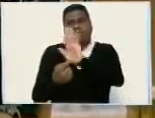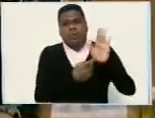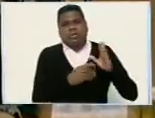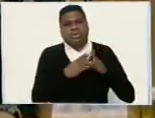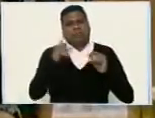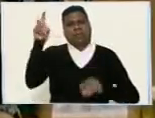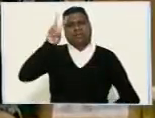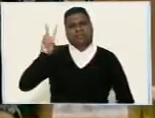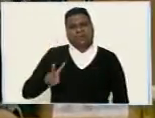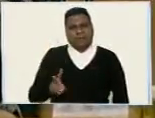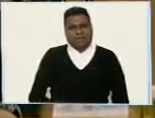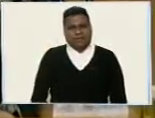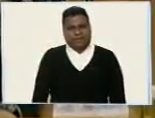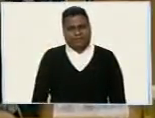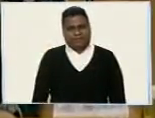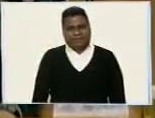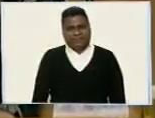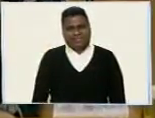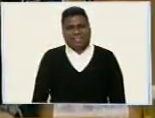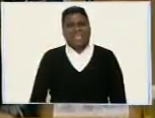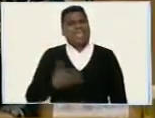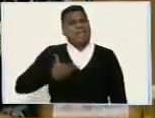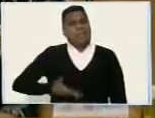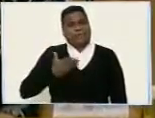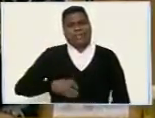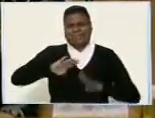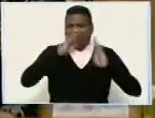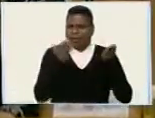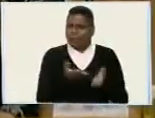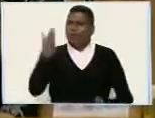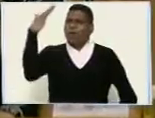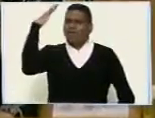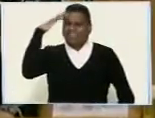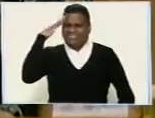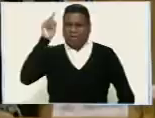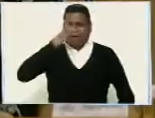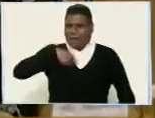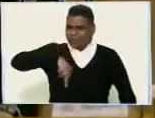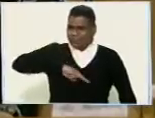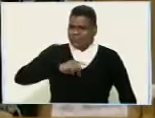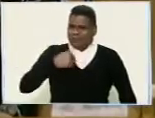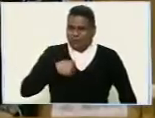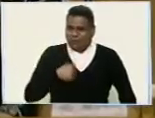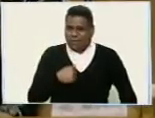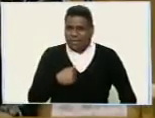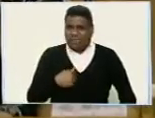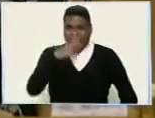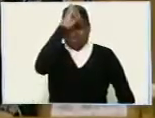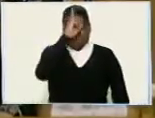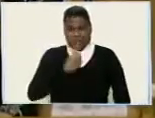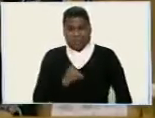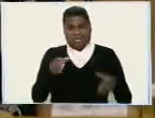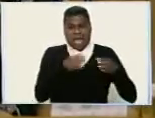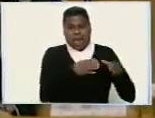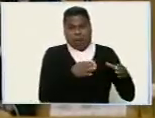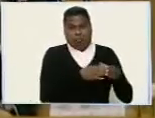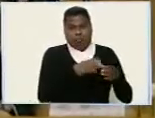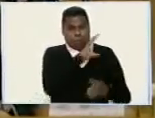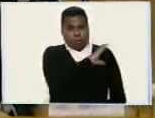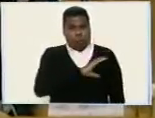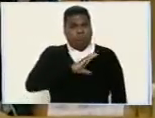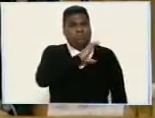país. Por eso, bien importante que el mundo sepa que nosotros, desde el sector discapacidad, hoy estamos